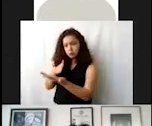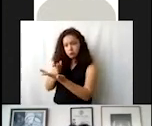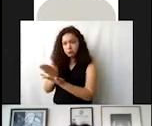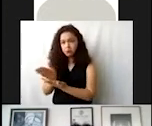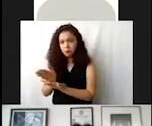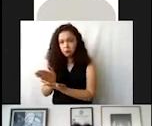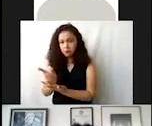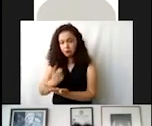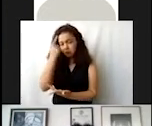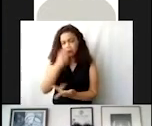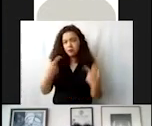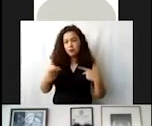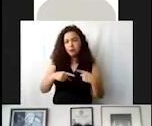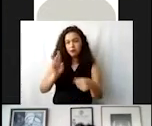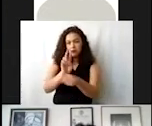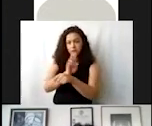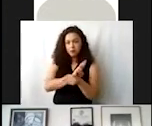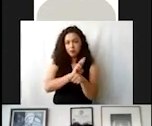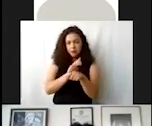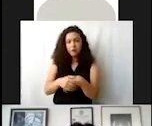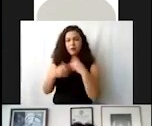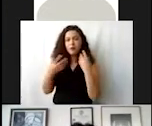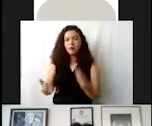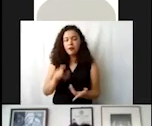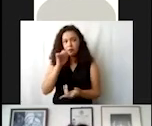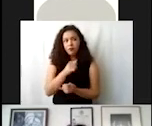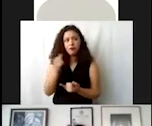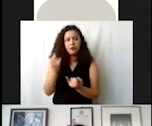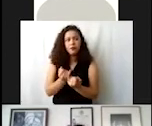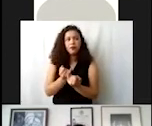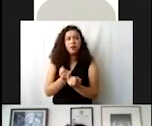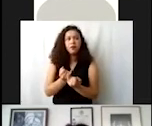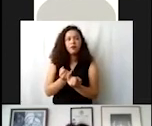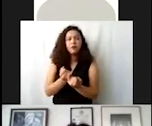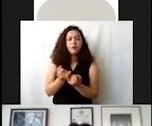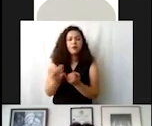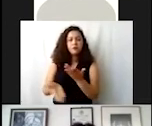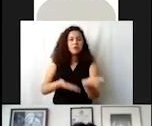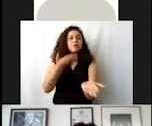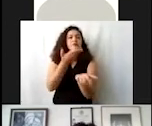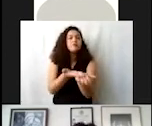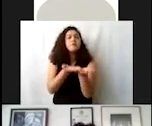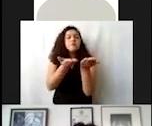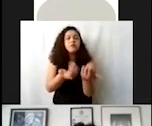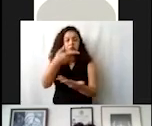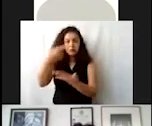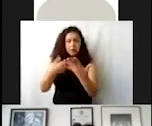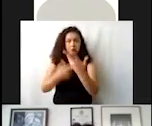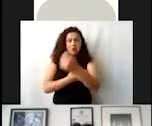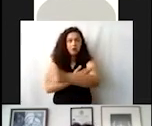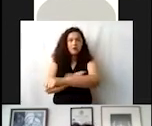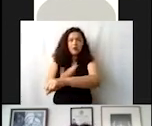a los visitadores, ¿sí? Y poner a su disposición por la contabilidad, los registros, todos